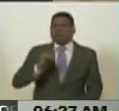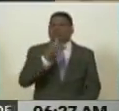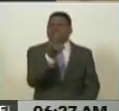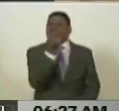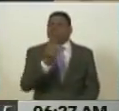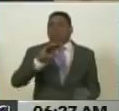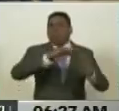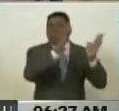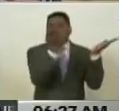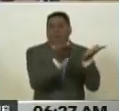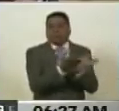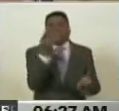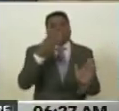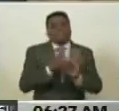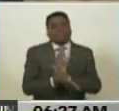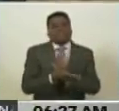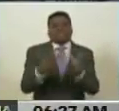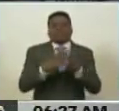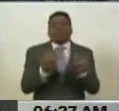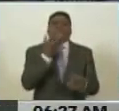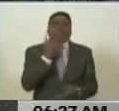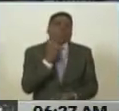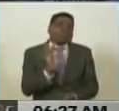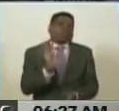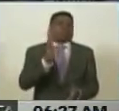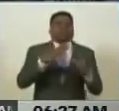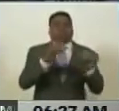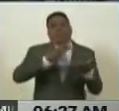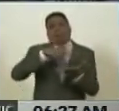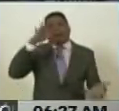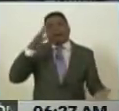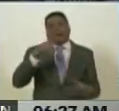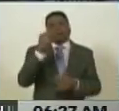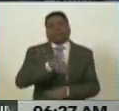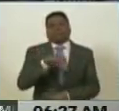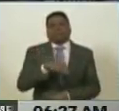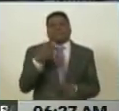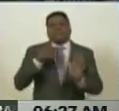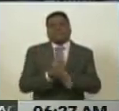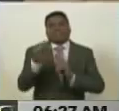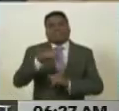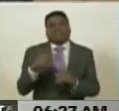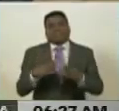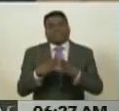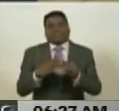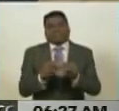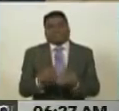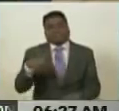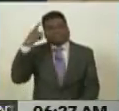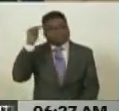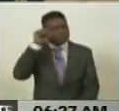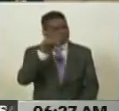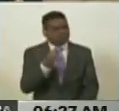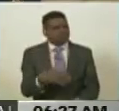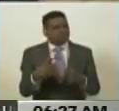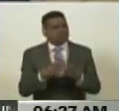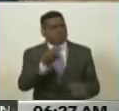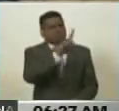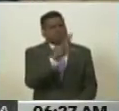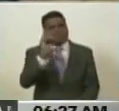en otros lugares de planeta, a pesar de las altas inflaciones, hay aumento cero, como ocurría aquí también, ustedes deben recordarlo, aquí incluso llegamos a tener inflación de más de